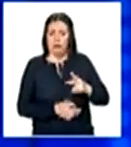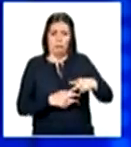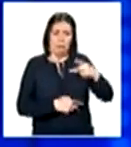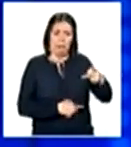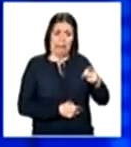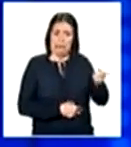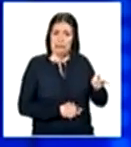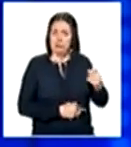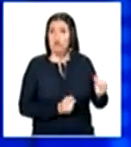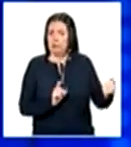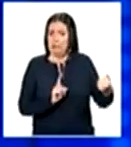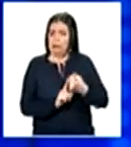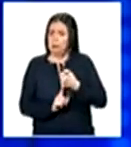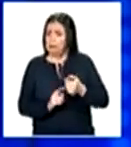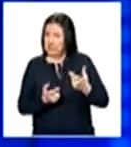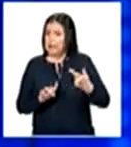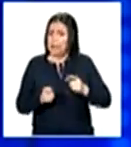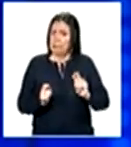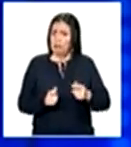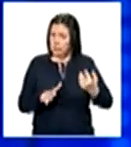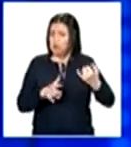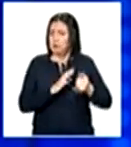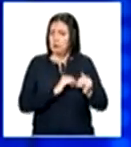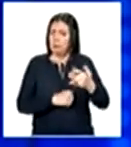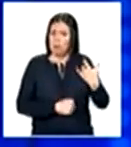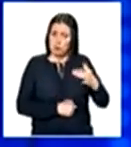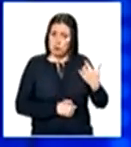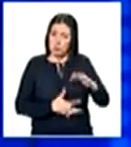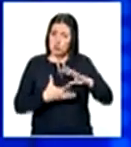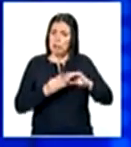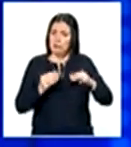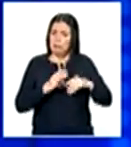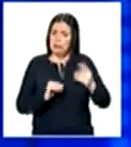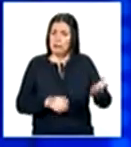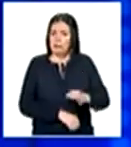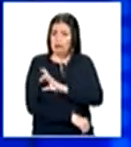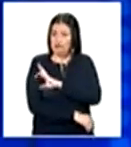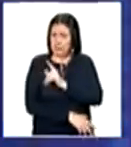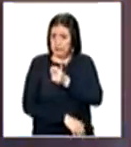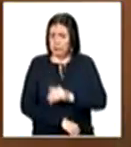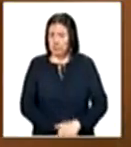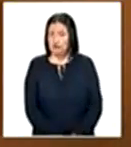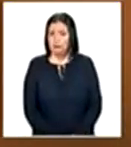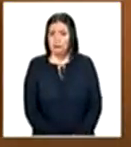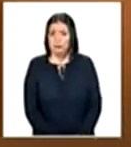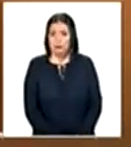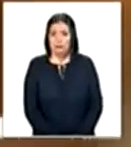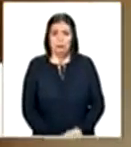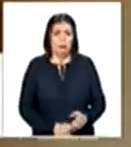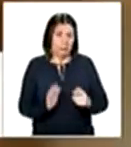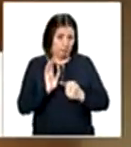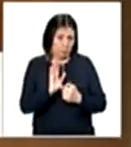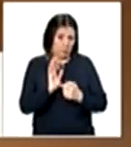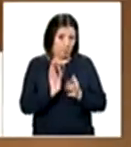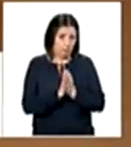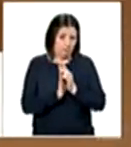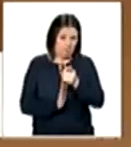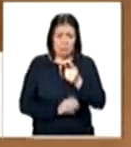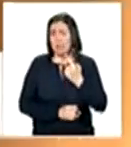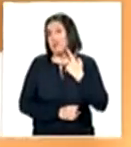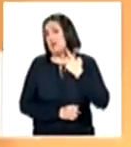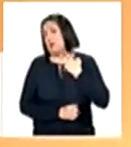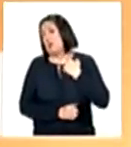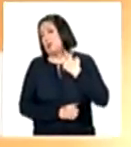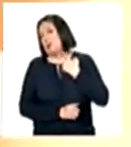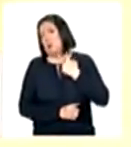de haberla golpeado e intentado ultrajar. El caso ya es investigado por el Ministerio Público. A ver, muestre por favor. Mire el cuello de